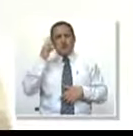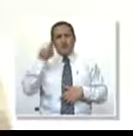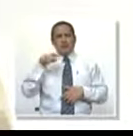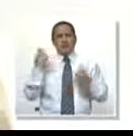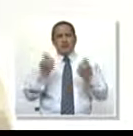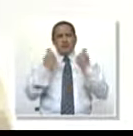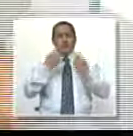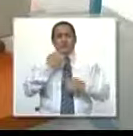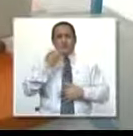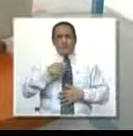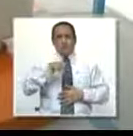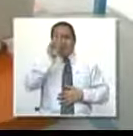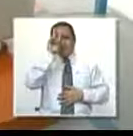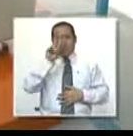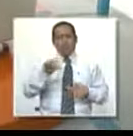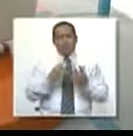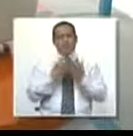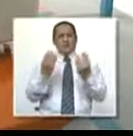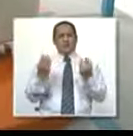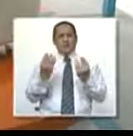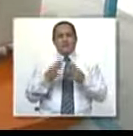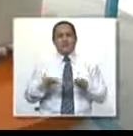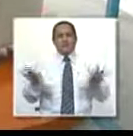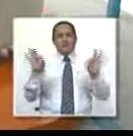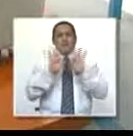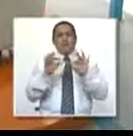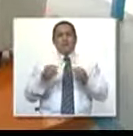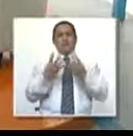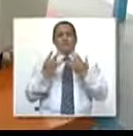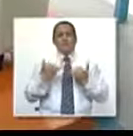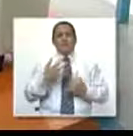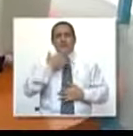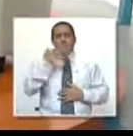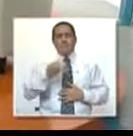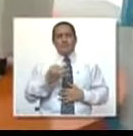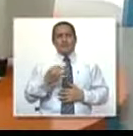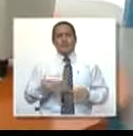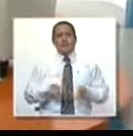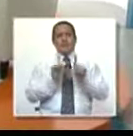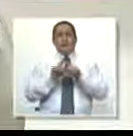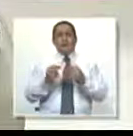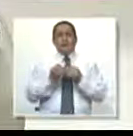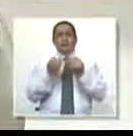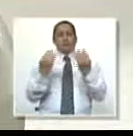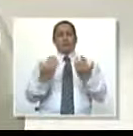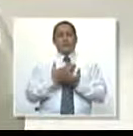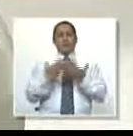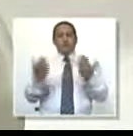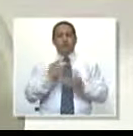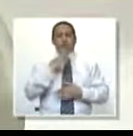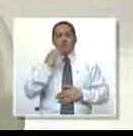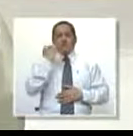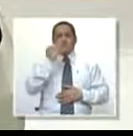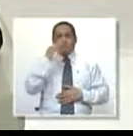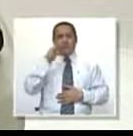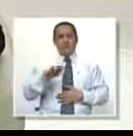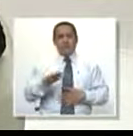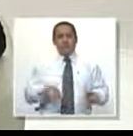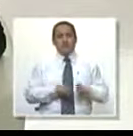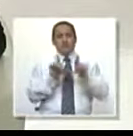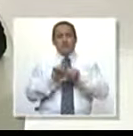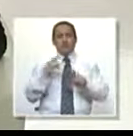de celebración la verdad en el Perú bastante importantes claro es que en realidad hay tantos aspectos uno dice los derechos del niño